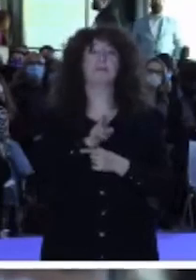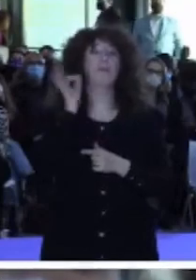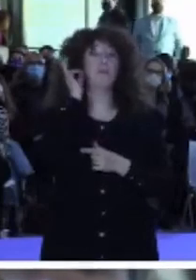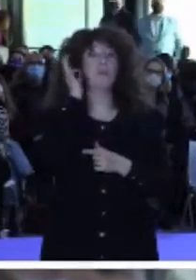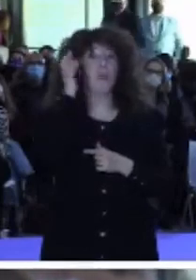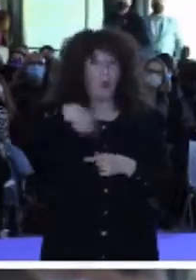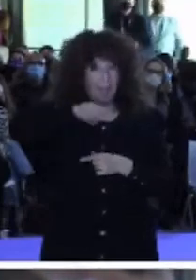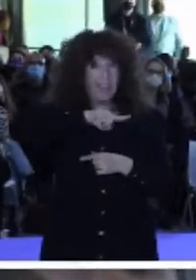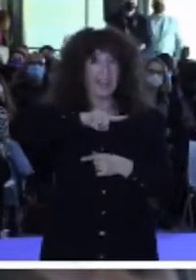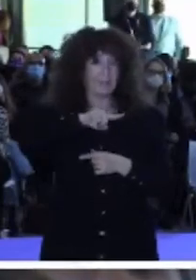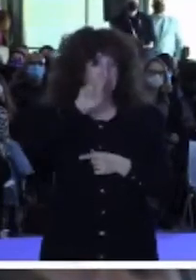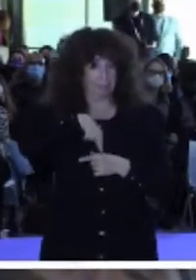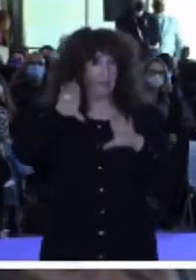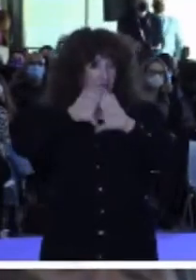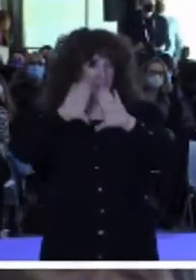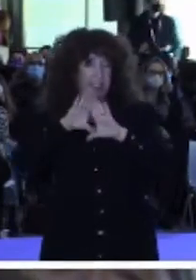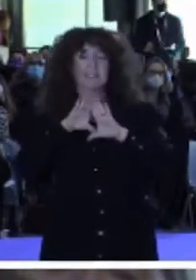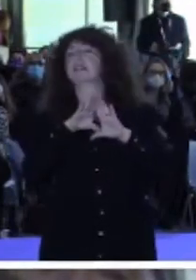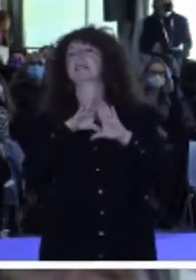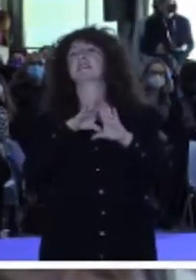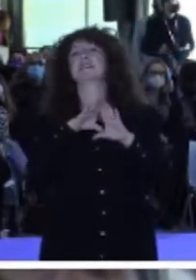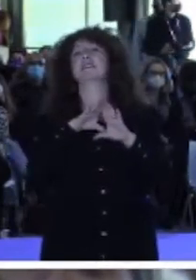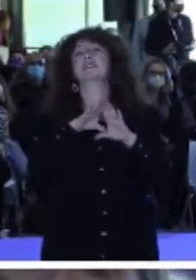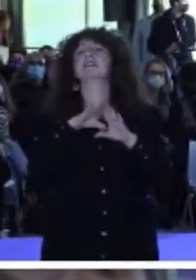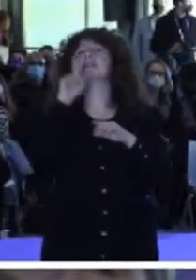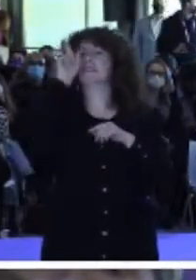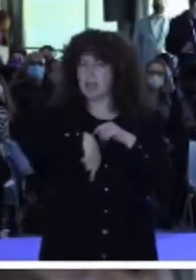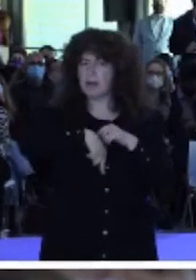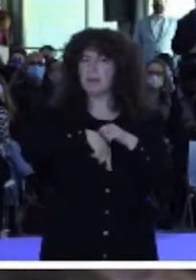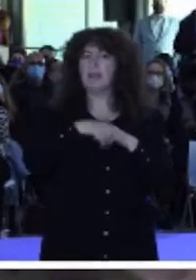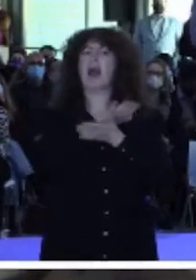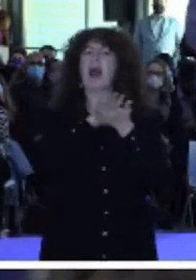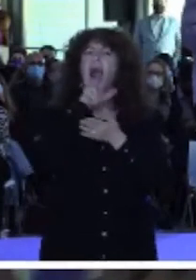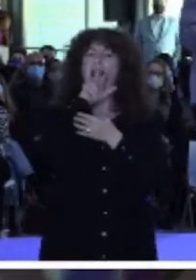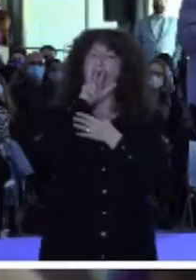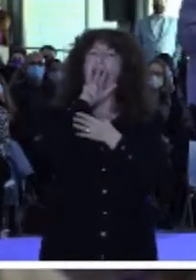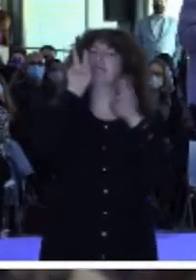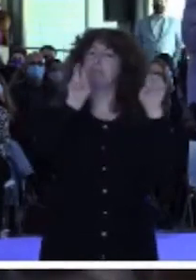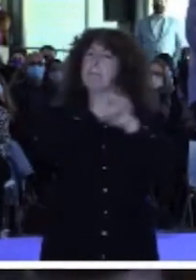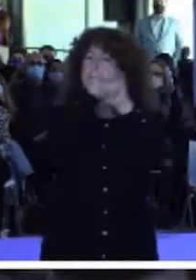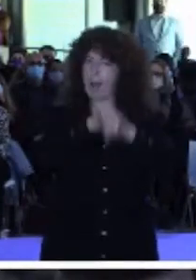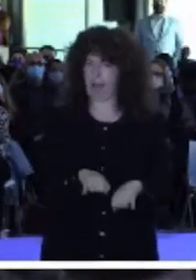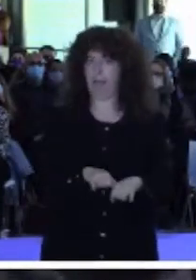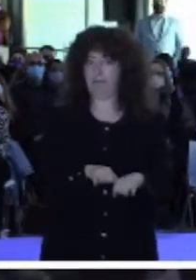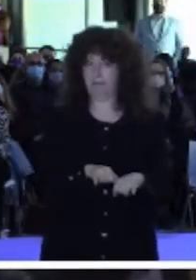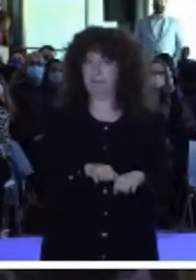Las mujeres, las feministas, tenemos también que hablar de la paz.